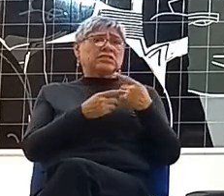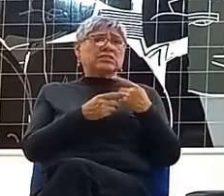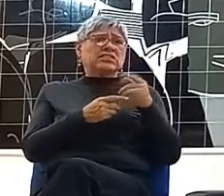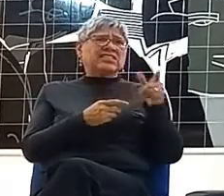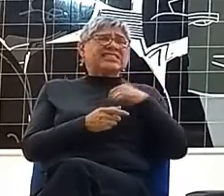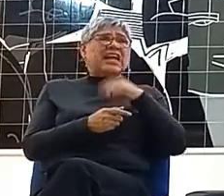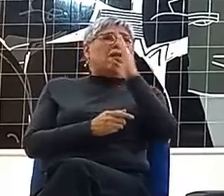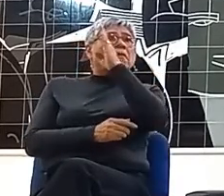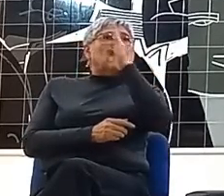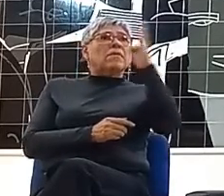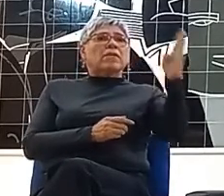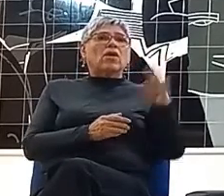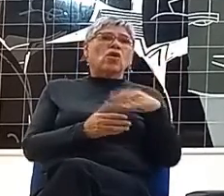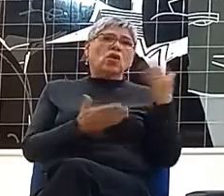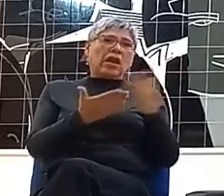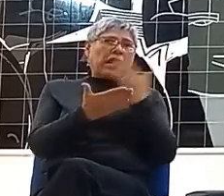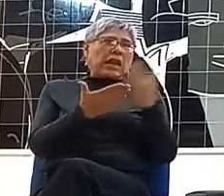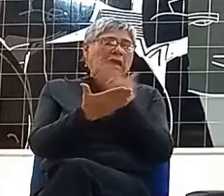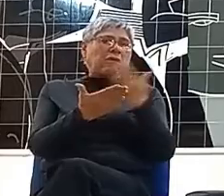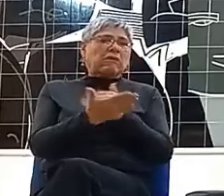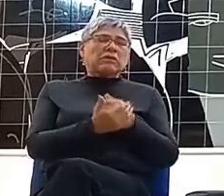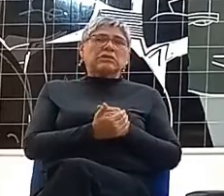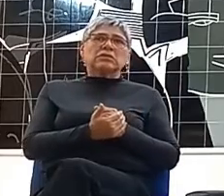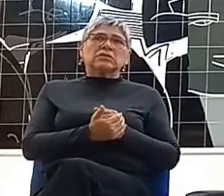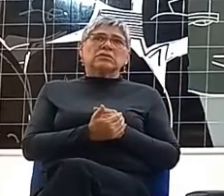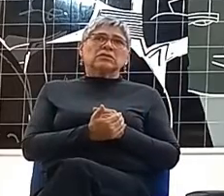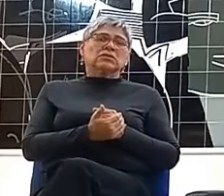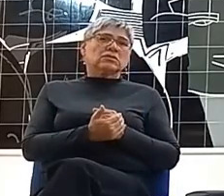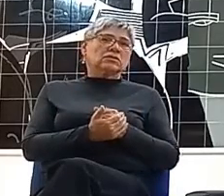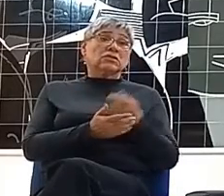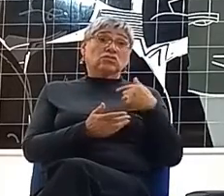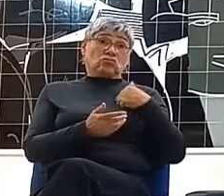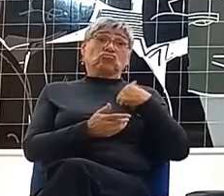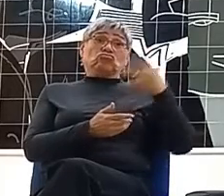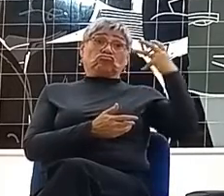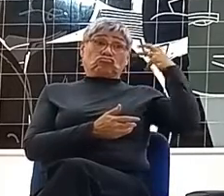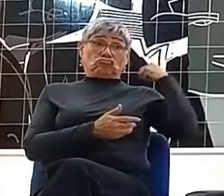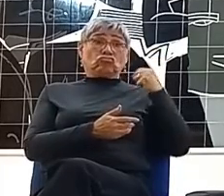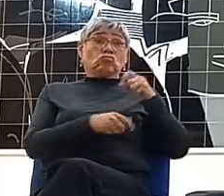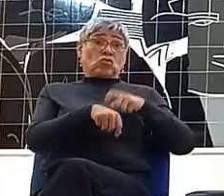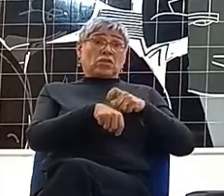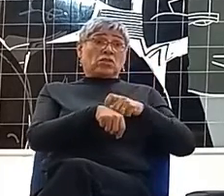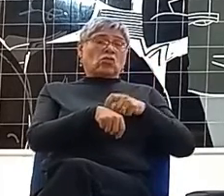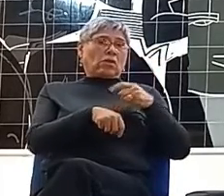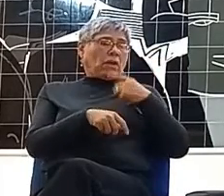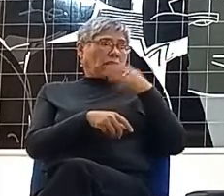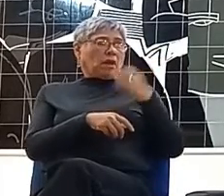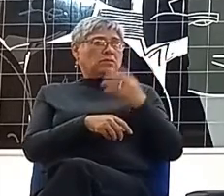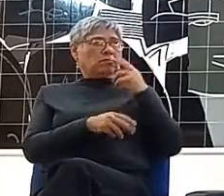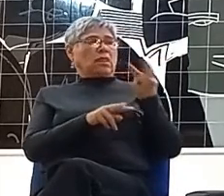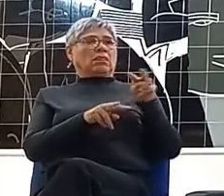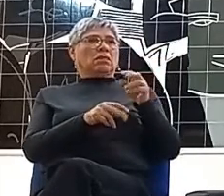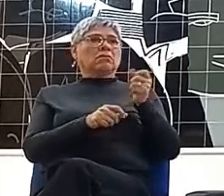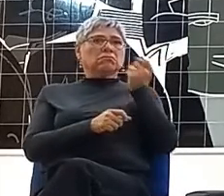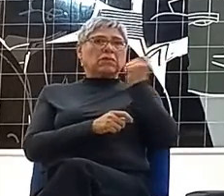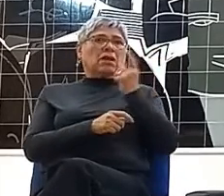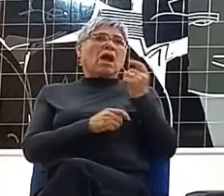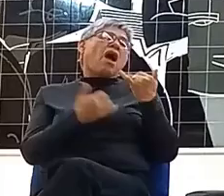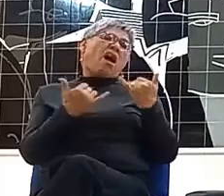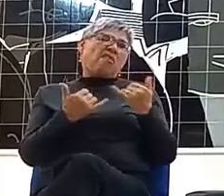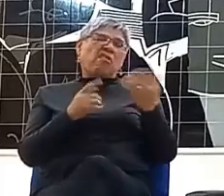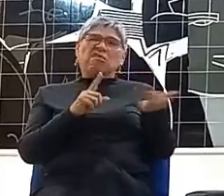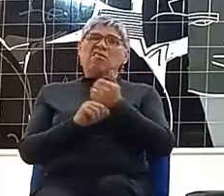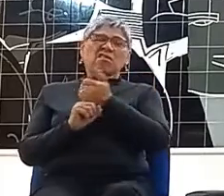su biblioteca, incluso molesquines en momentos en que eso era un asunto extraño. Ahora pues uno los consigue en los